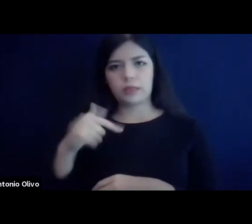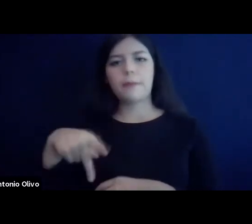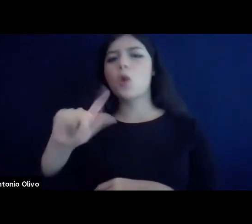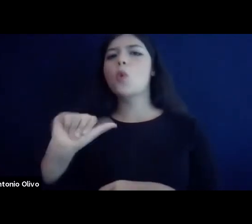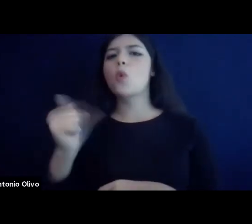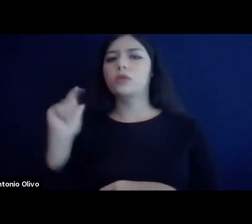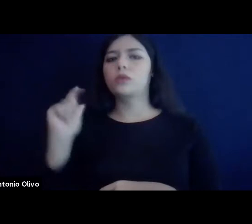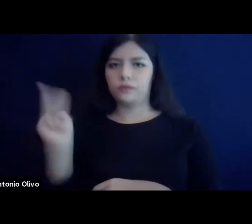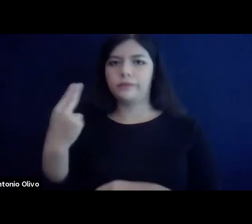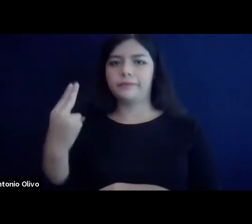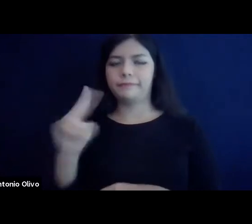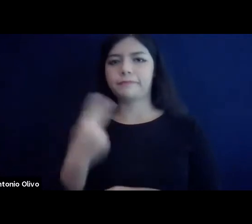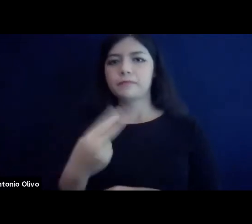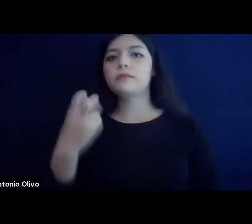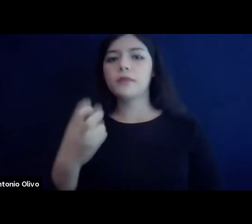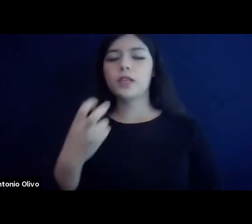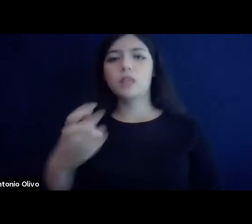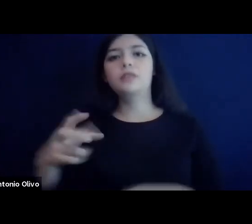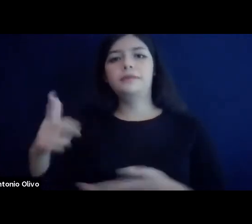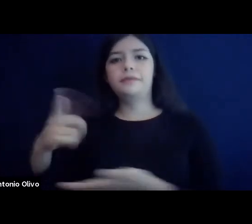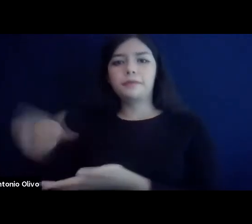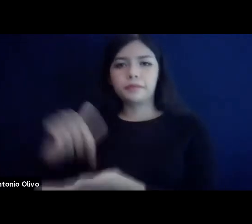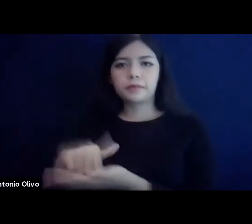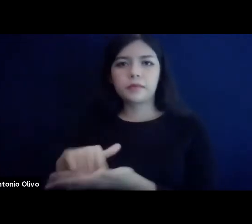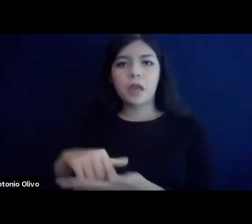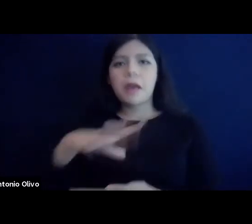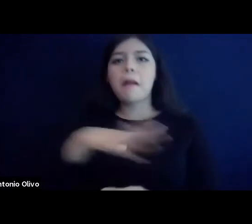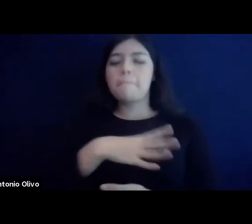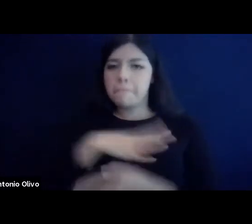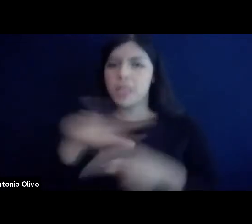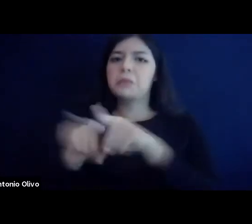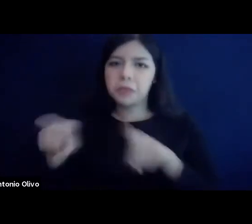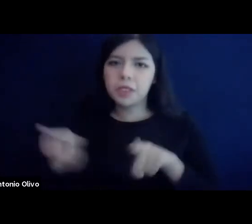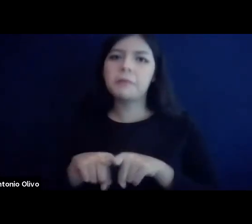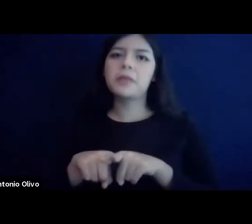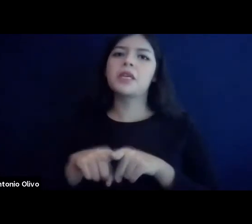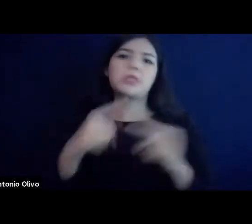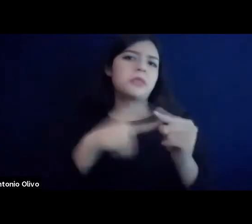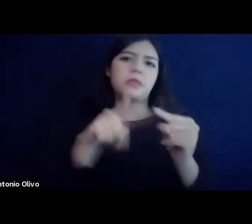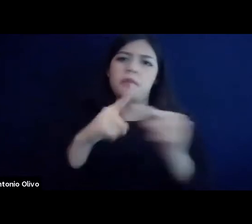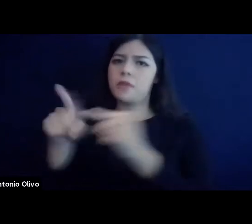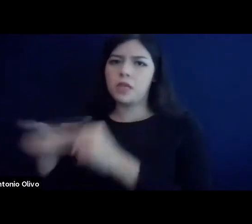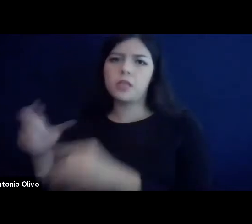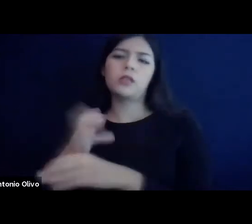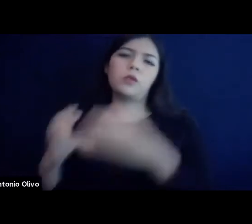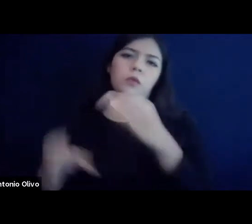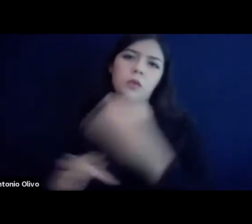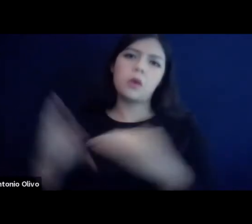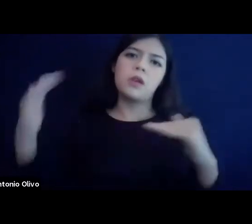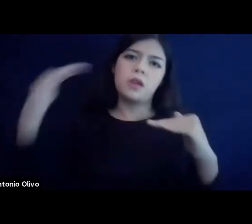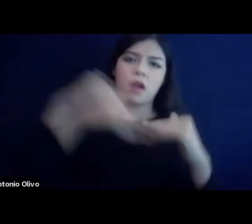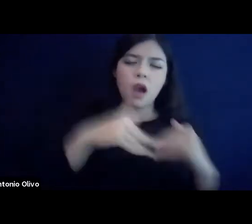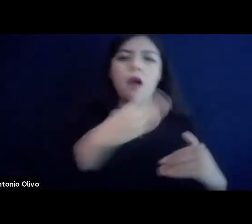trabajado en cuanto a la discapacidad. Y fue cuando coincido con un alumno